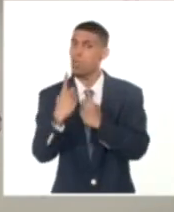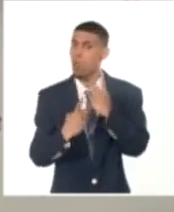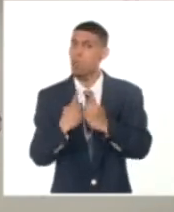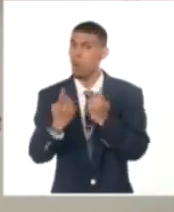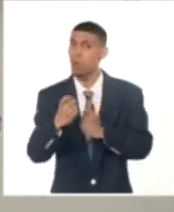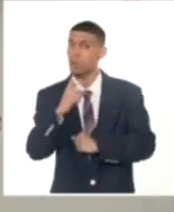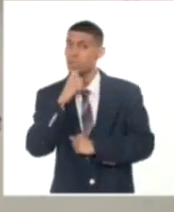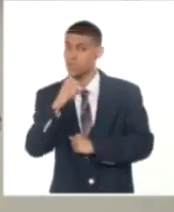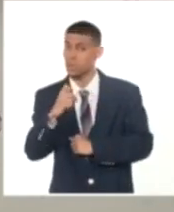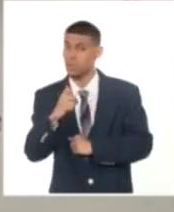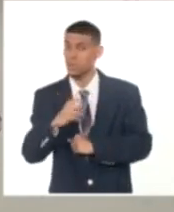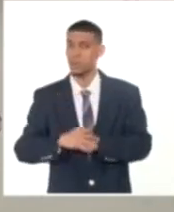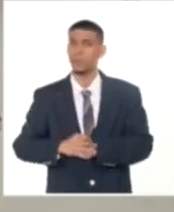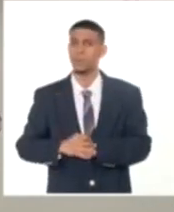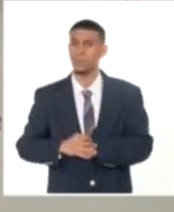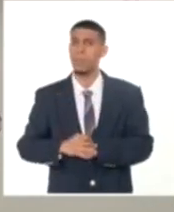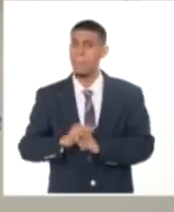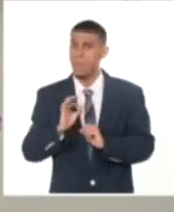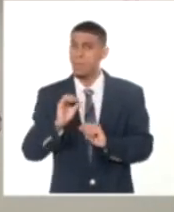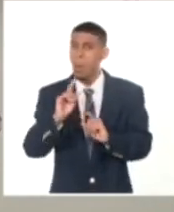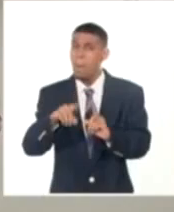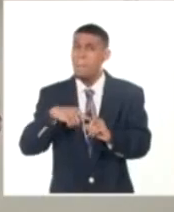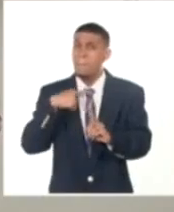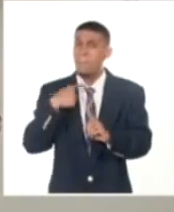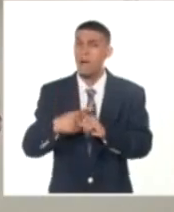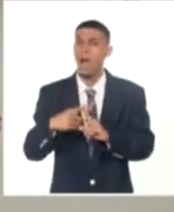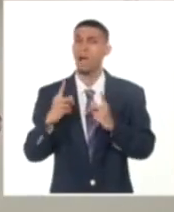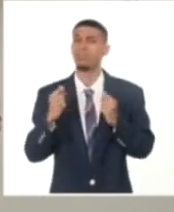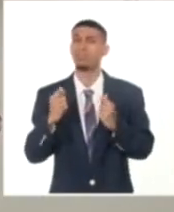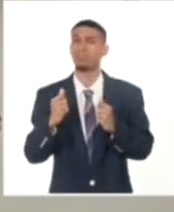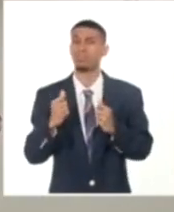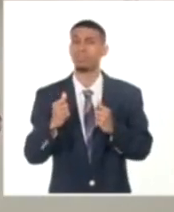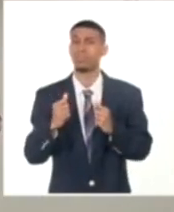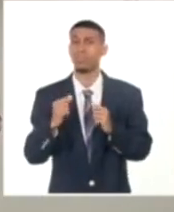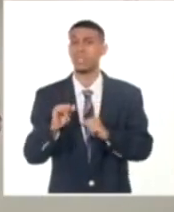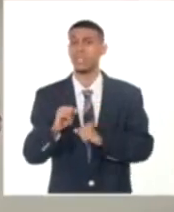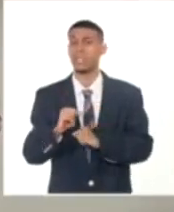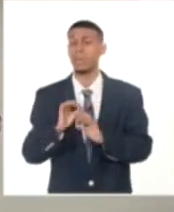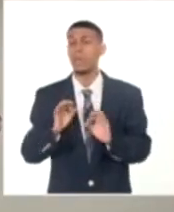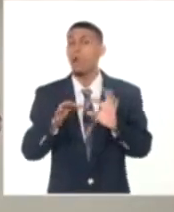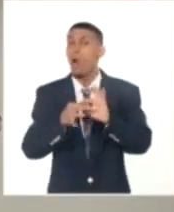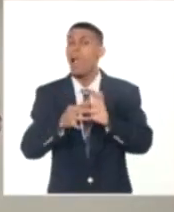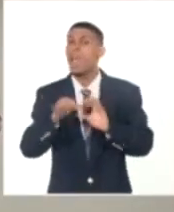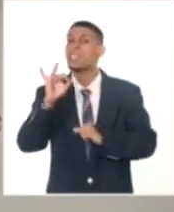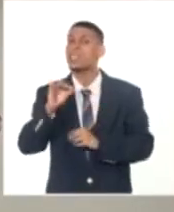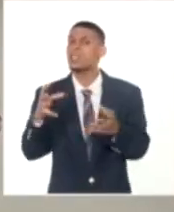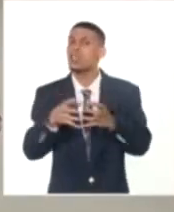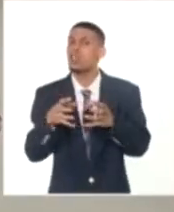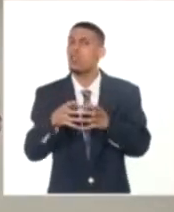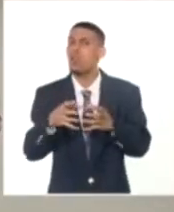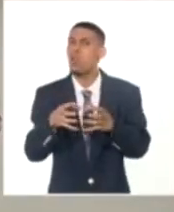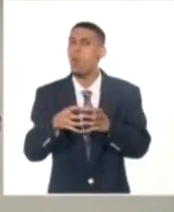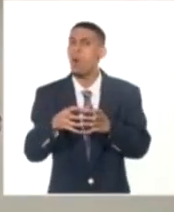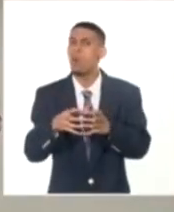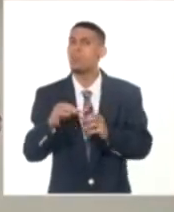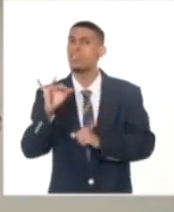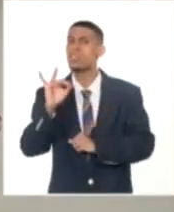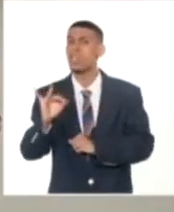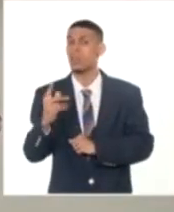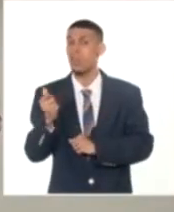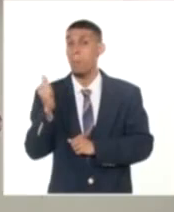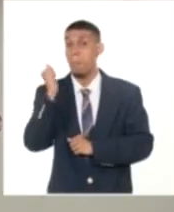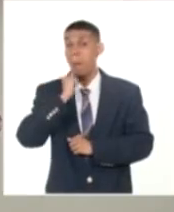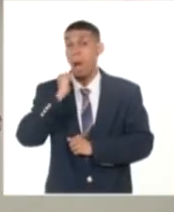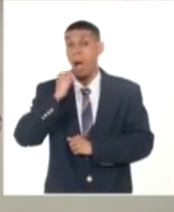para sumarse, pues superó en influencia económica al G7, el grupo de las 7 economías más